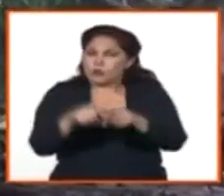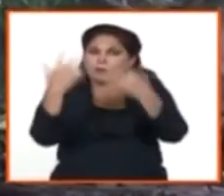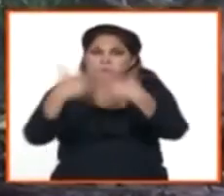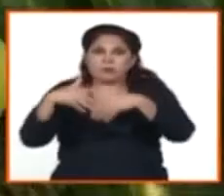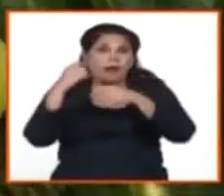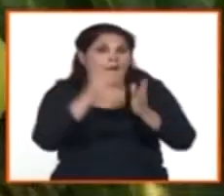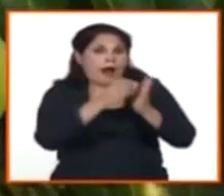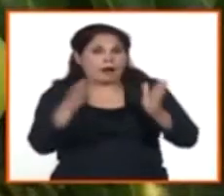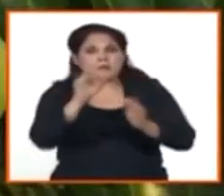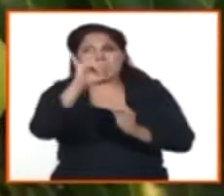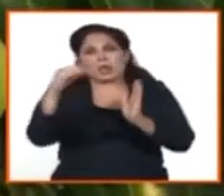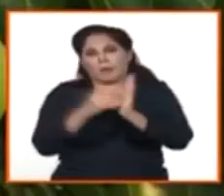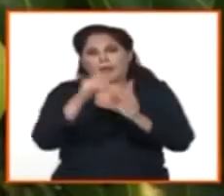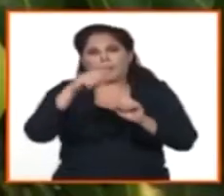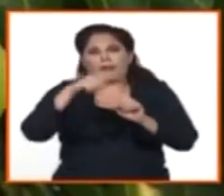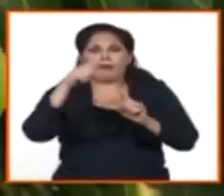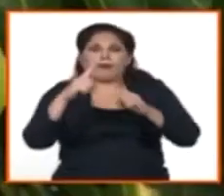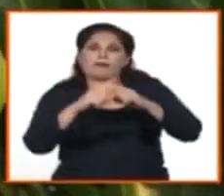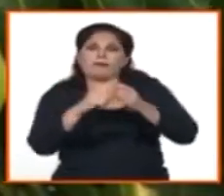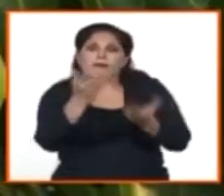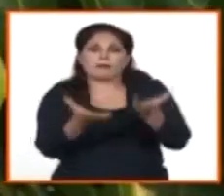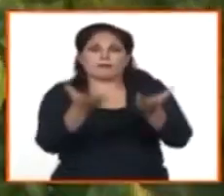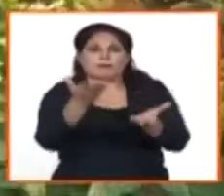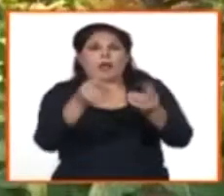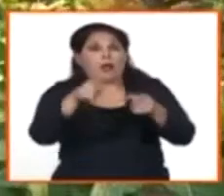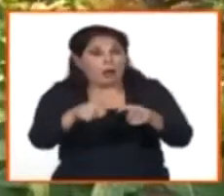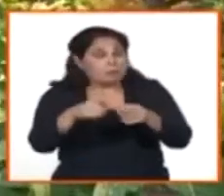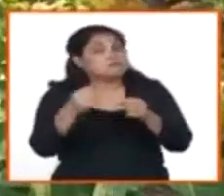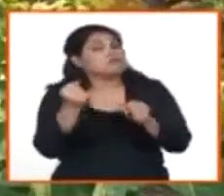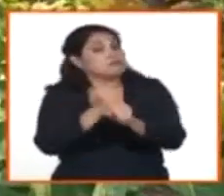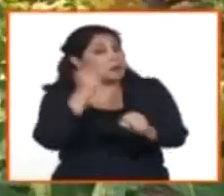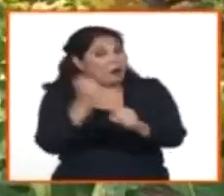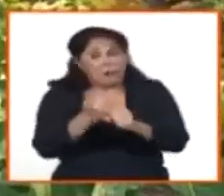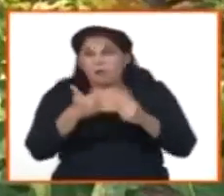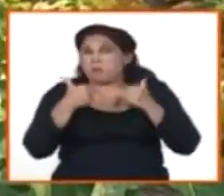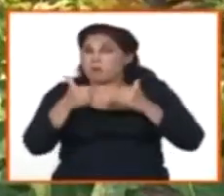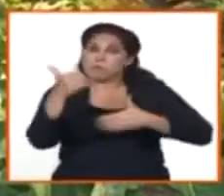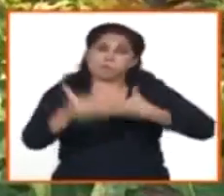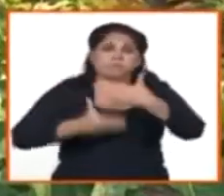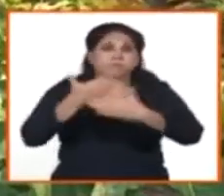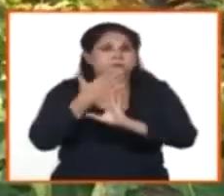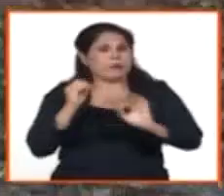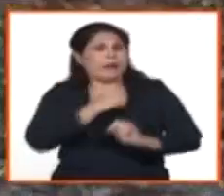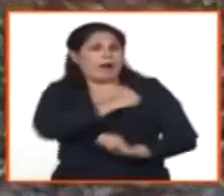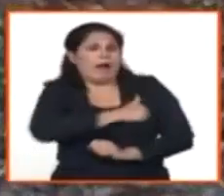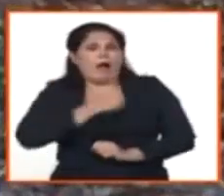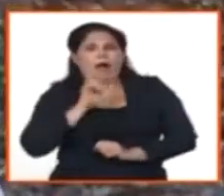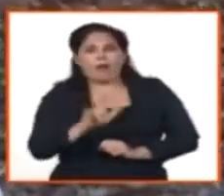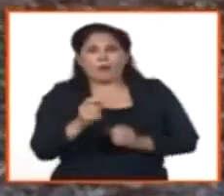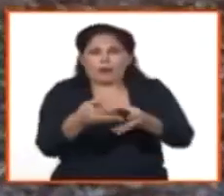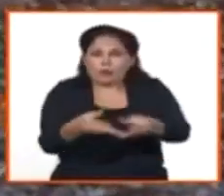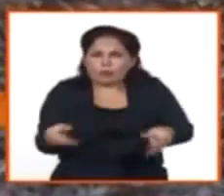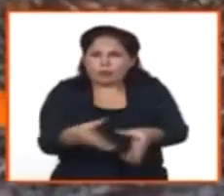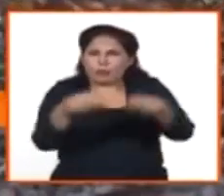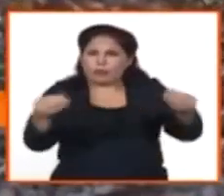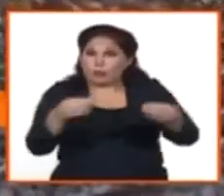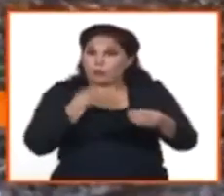unos 7.000 quintales. Allí confluyen eficiencia, calidad de los procesos y amor a la tierra. Le entregamos a Copio